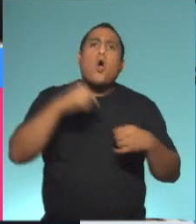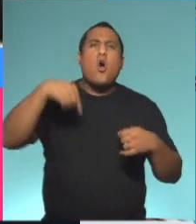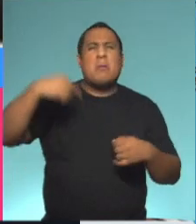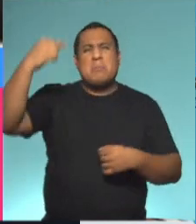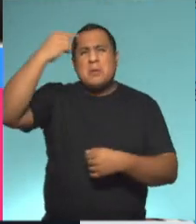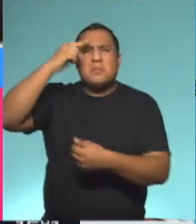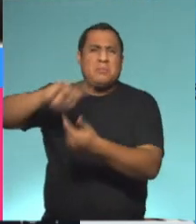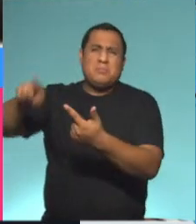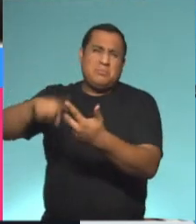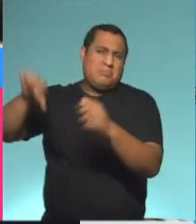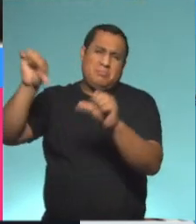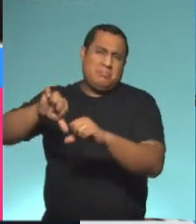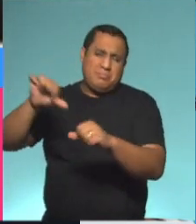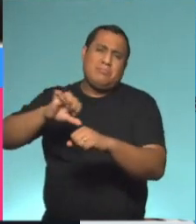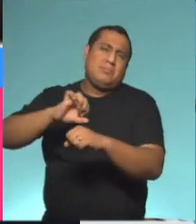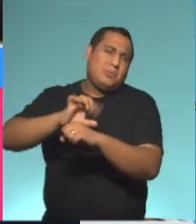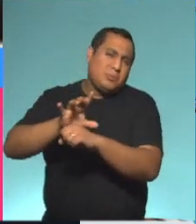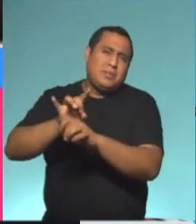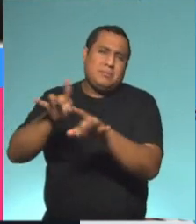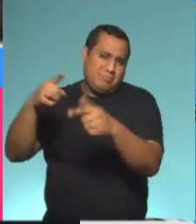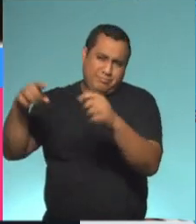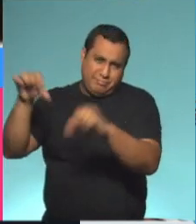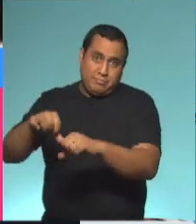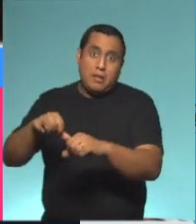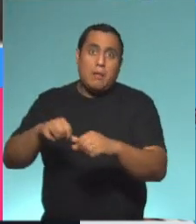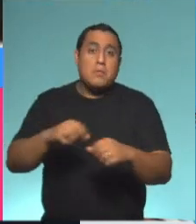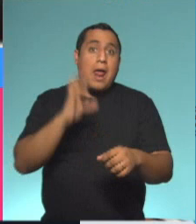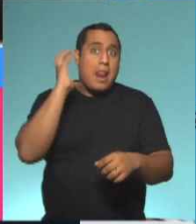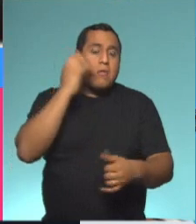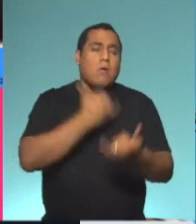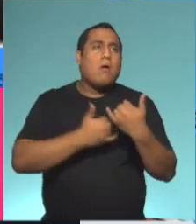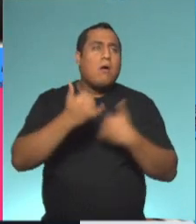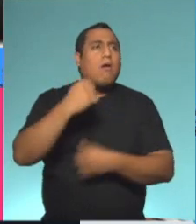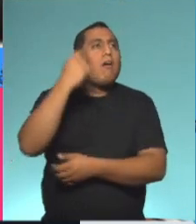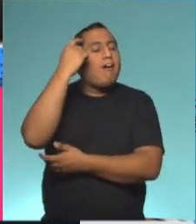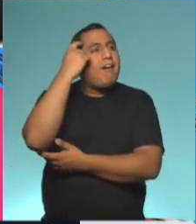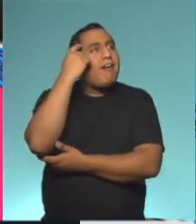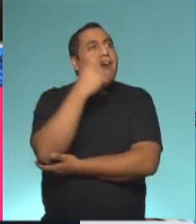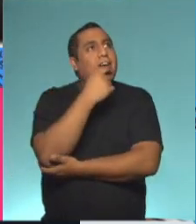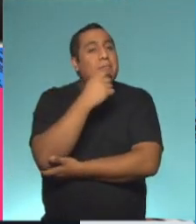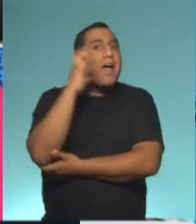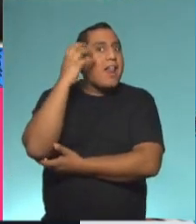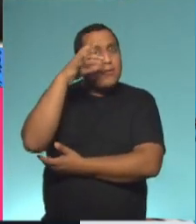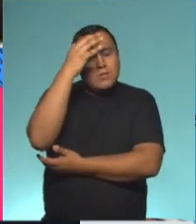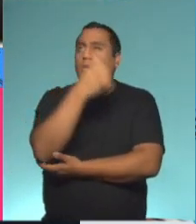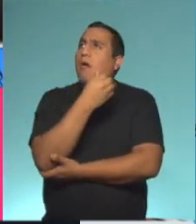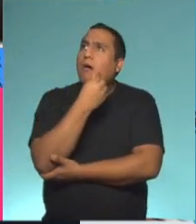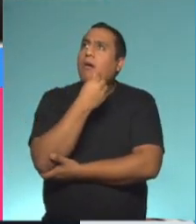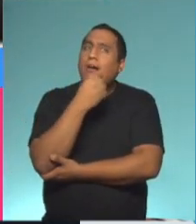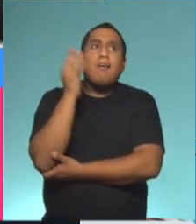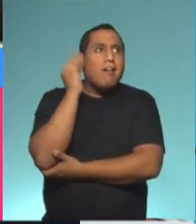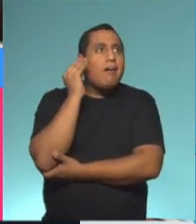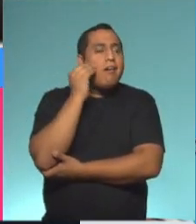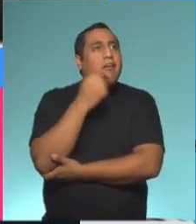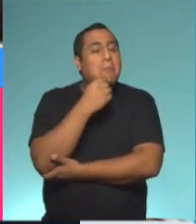teniendo últimamente, claro, para meterse en una historia, por lo menos desde ir a acostarse con el acompañamiento de un relato, de una historia